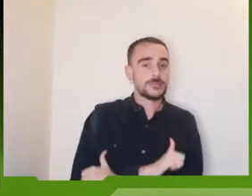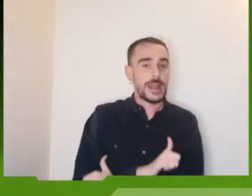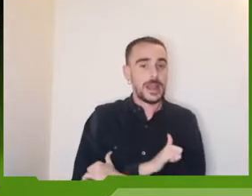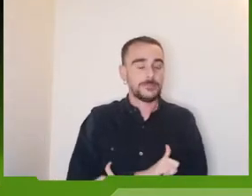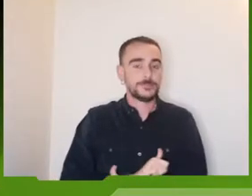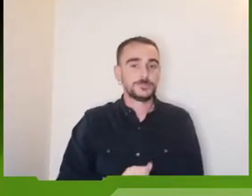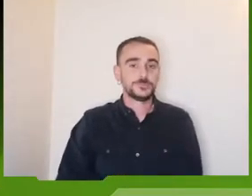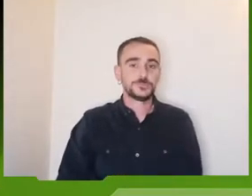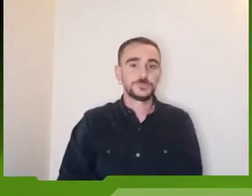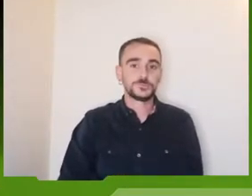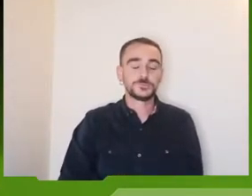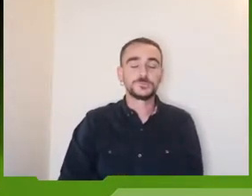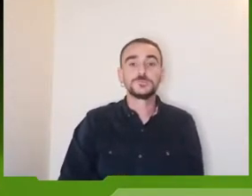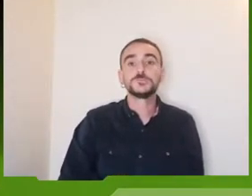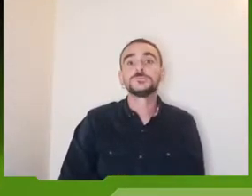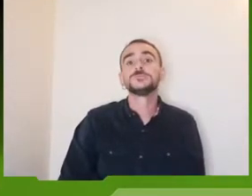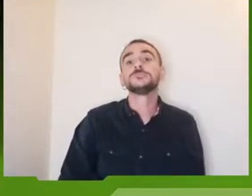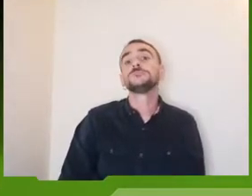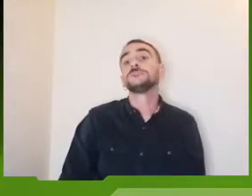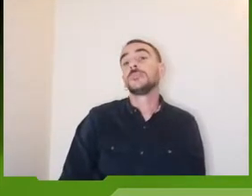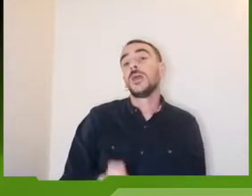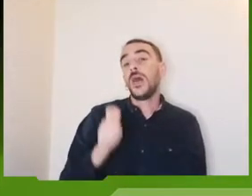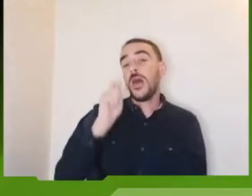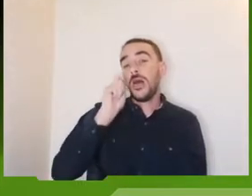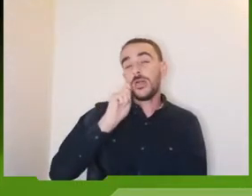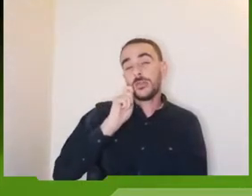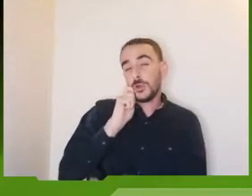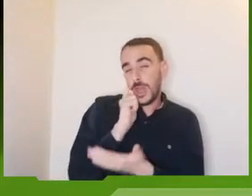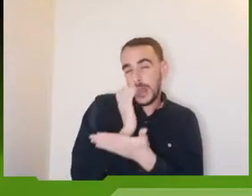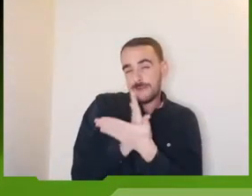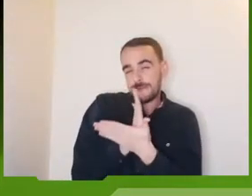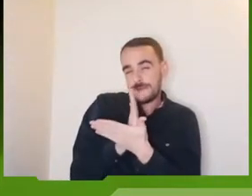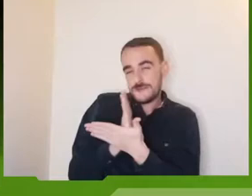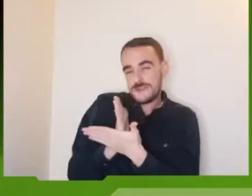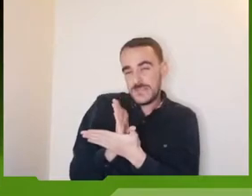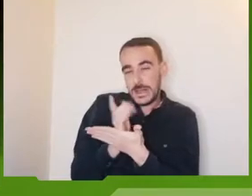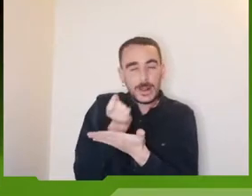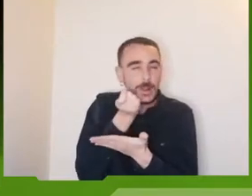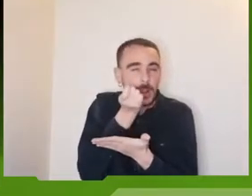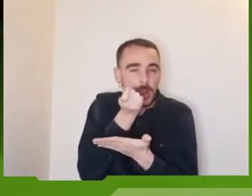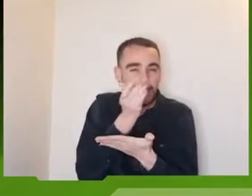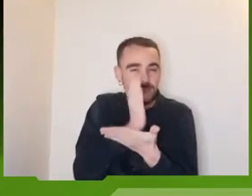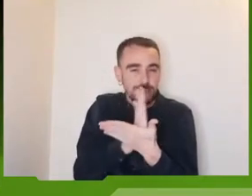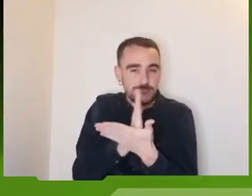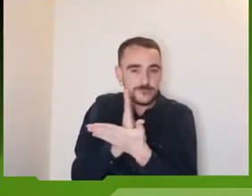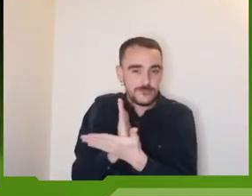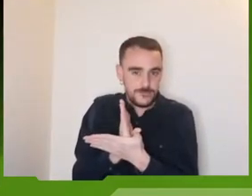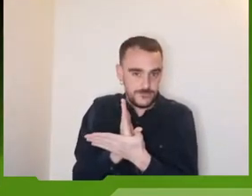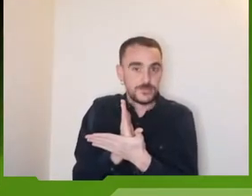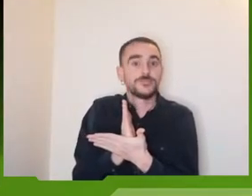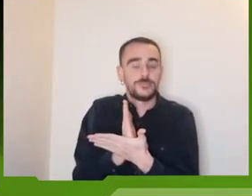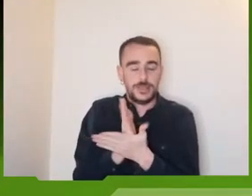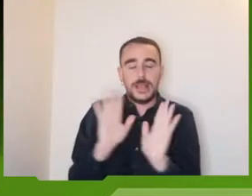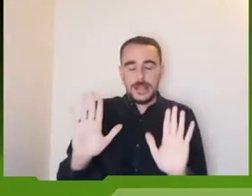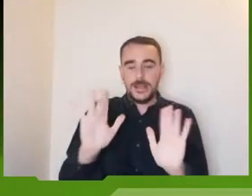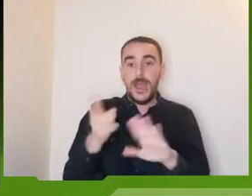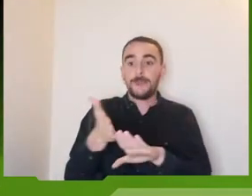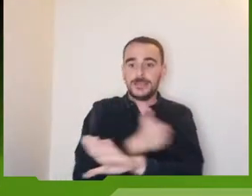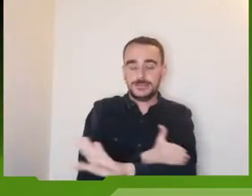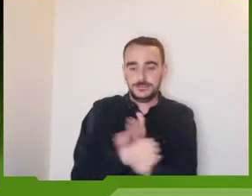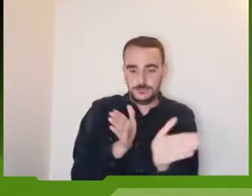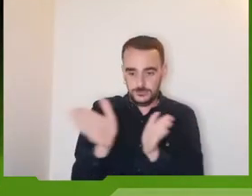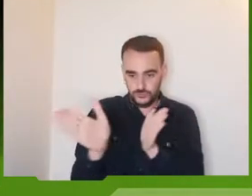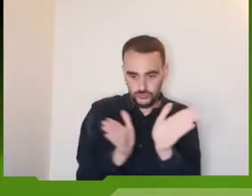La cebolla la he picado muy, muy, muy pequeñita, porque esto, hay dos opciones para hacer